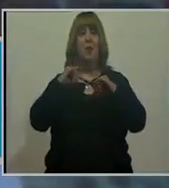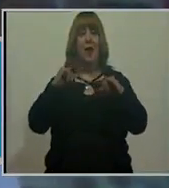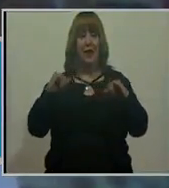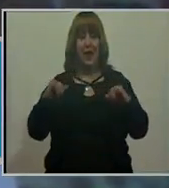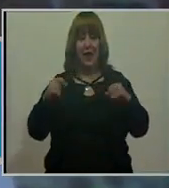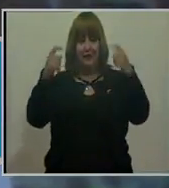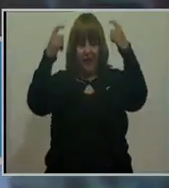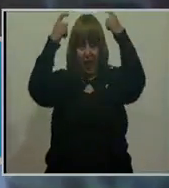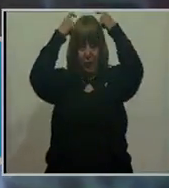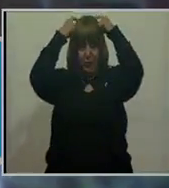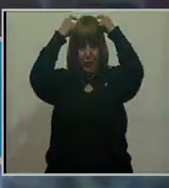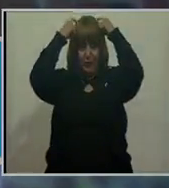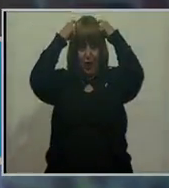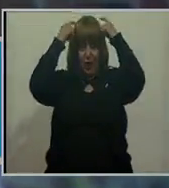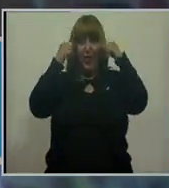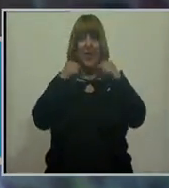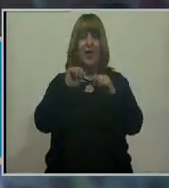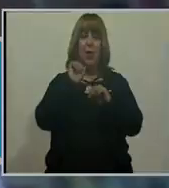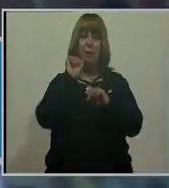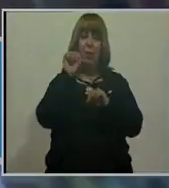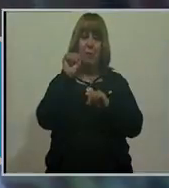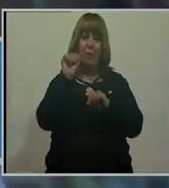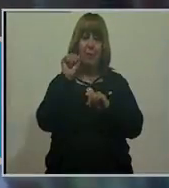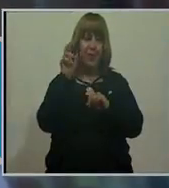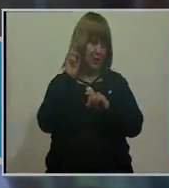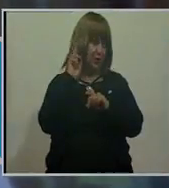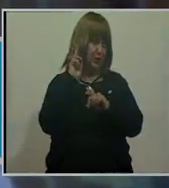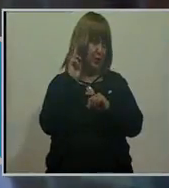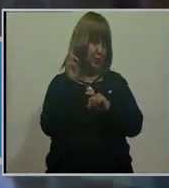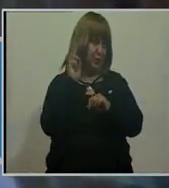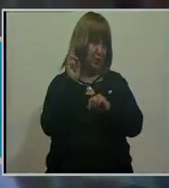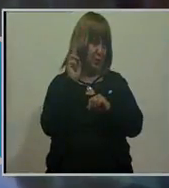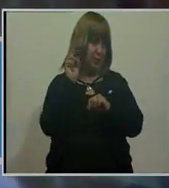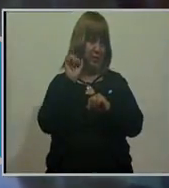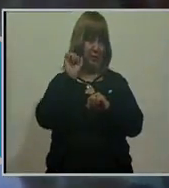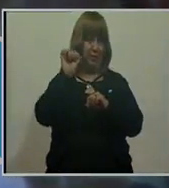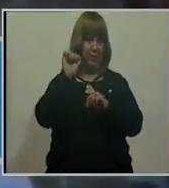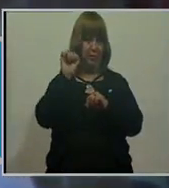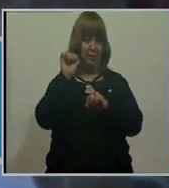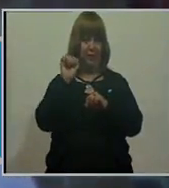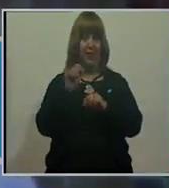puerta también. Sí, efectivamente. Y muchas veces la pateo también. Claro.